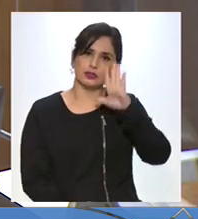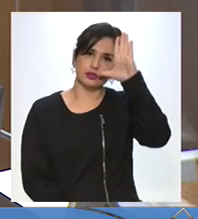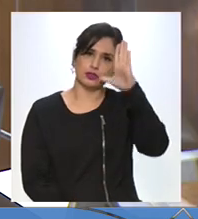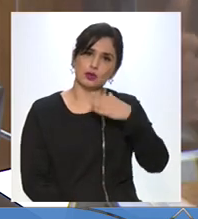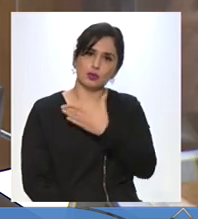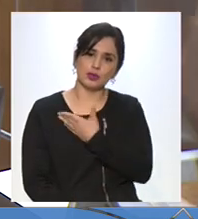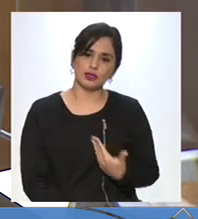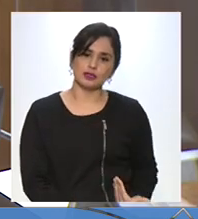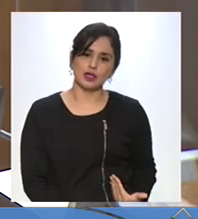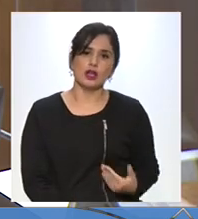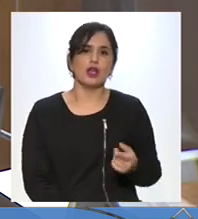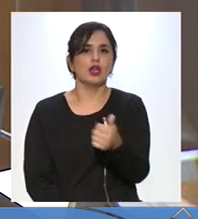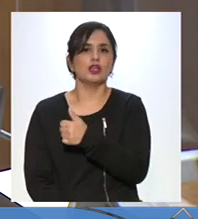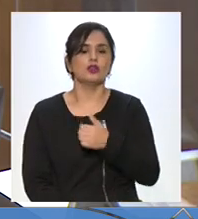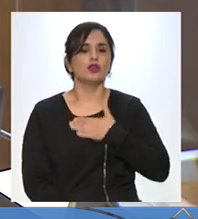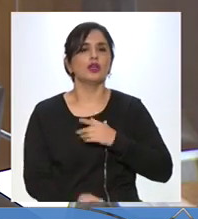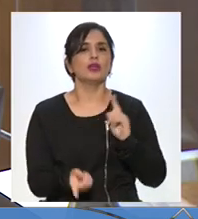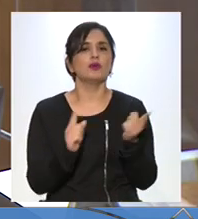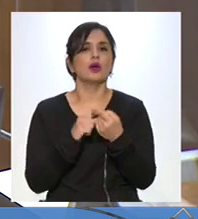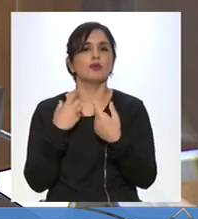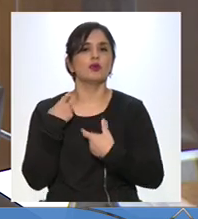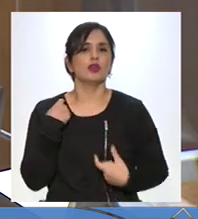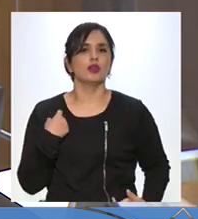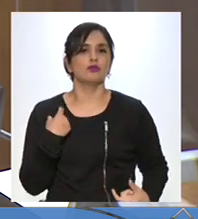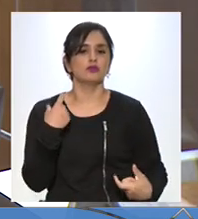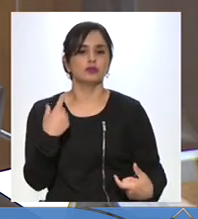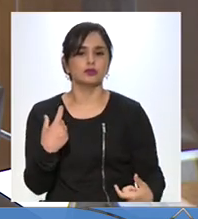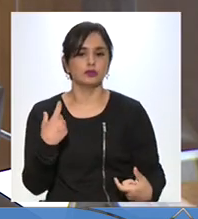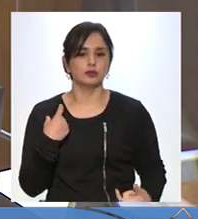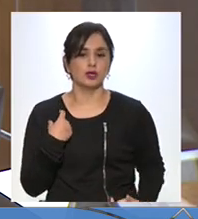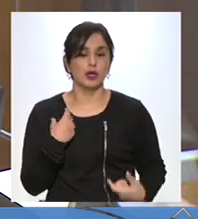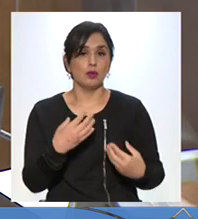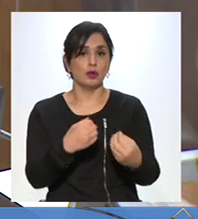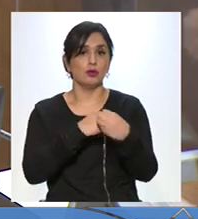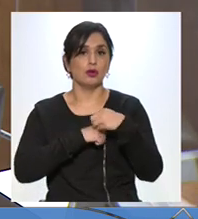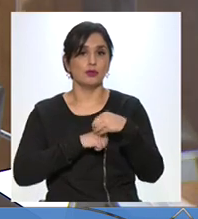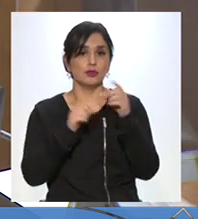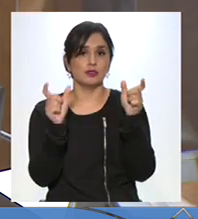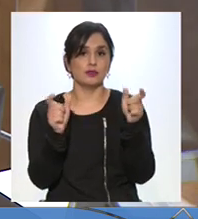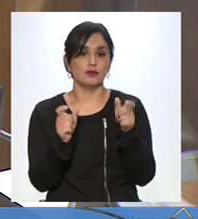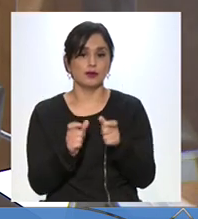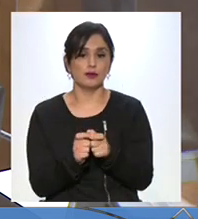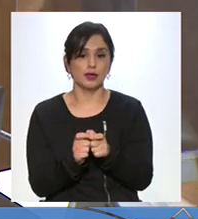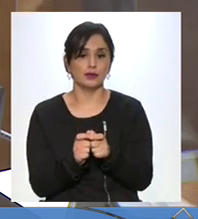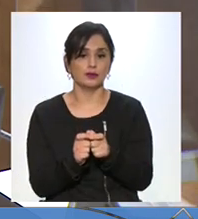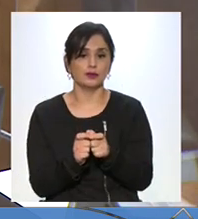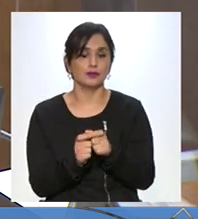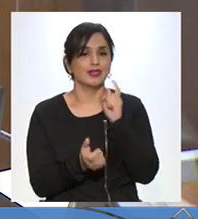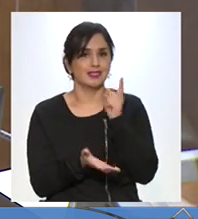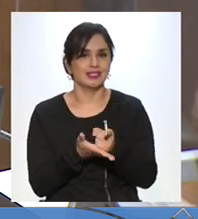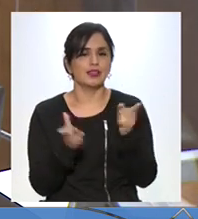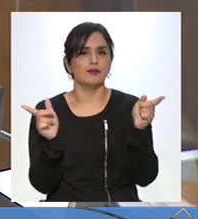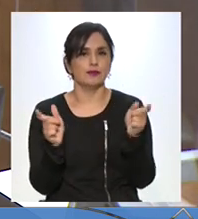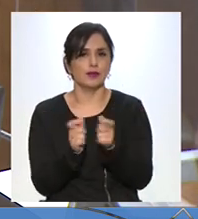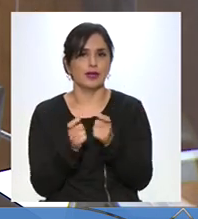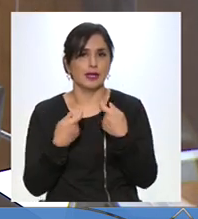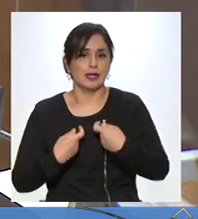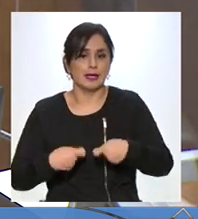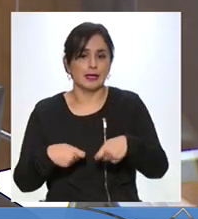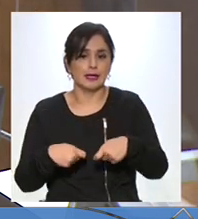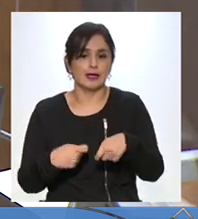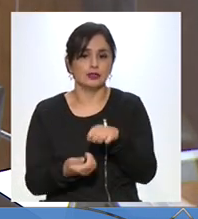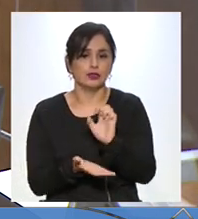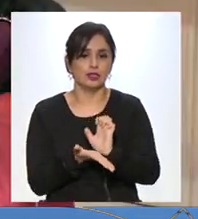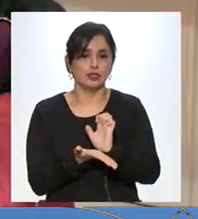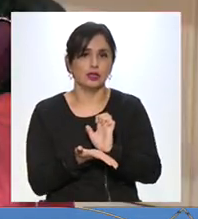todos aspiramos que haya un cambio de gobierno, y cuando nos avisan que se va a reducir o se debe reducir el gasto fiscal,